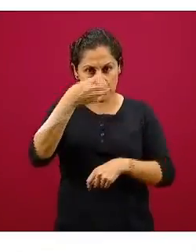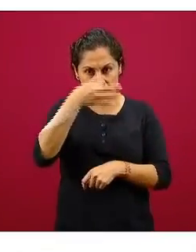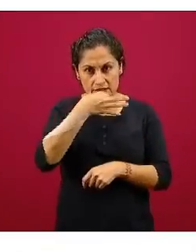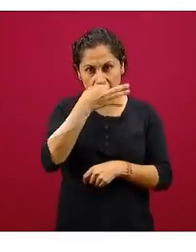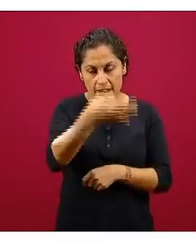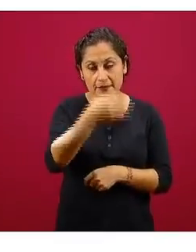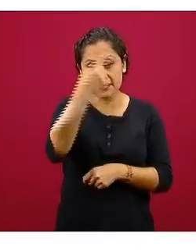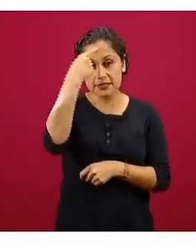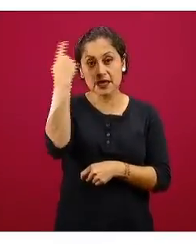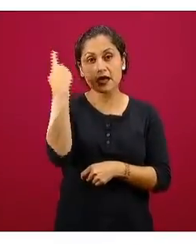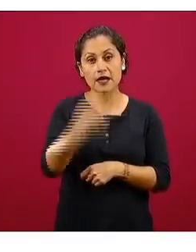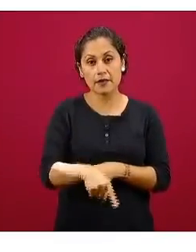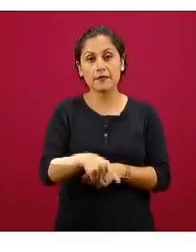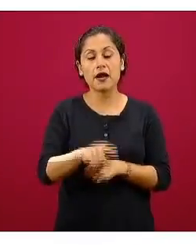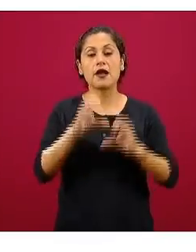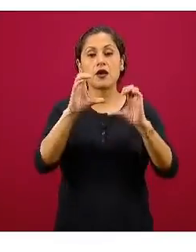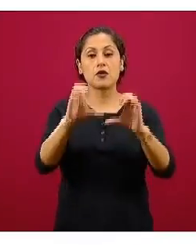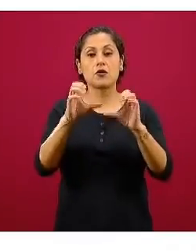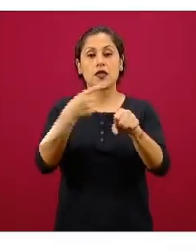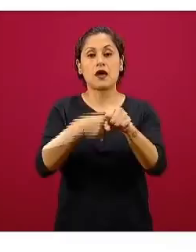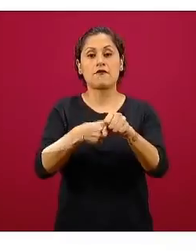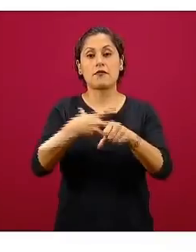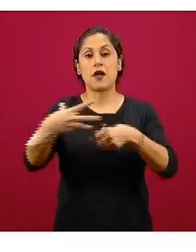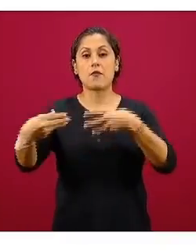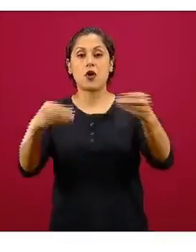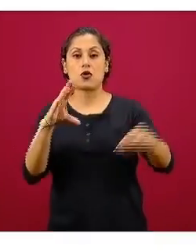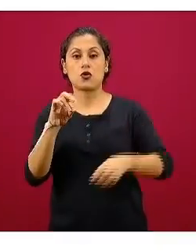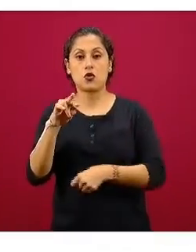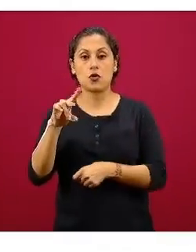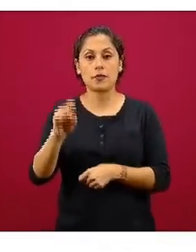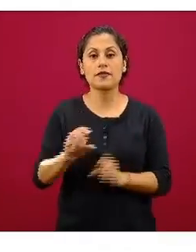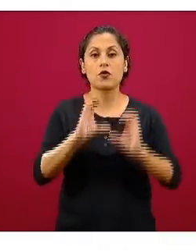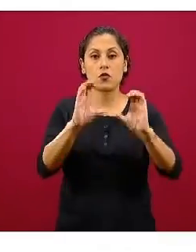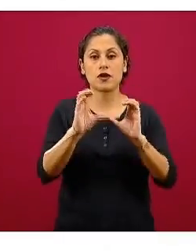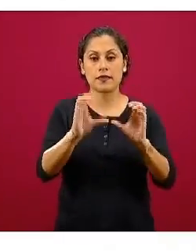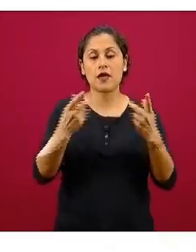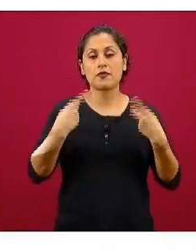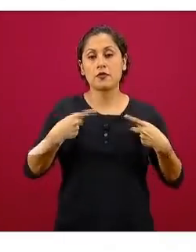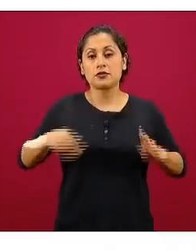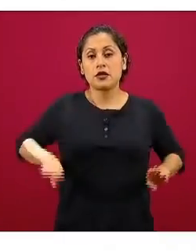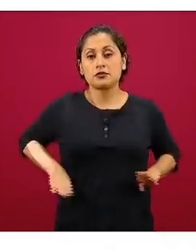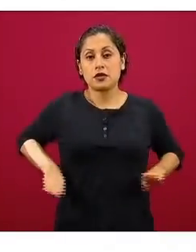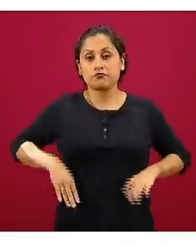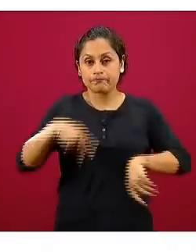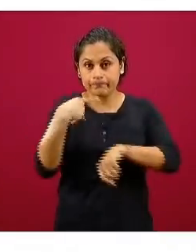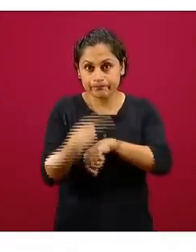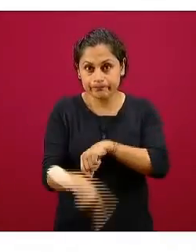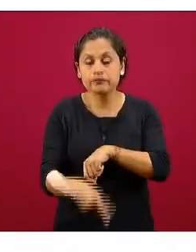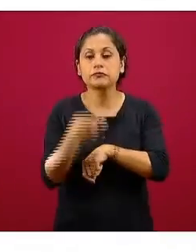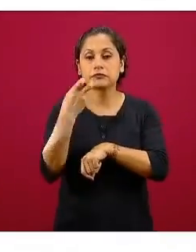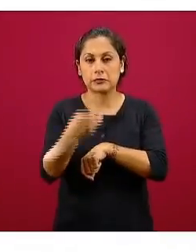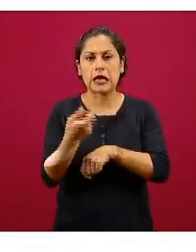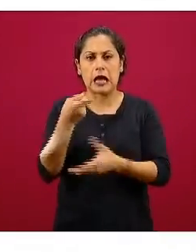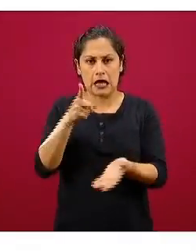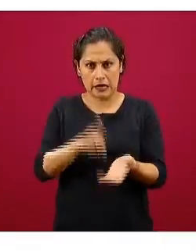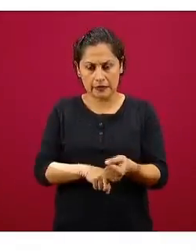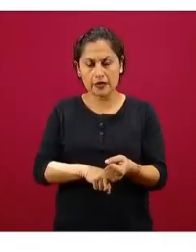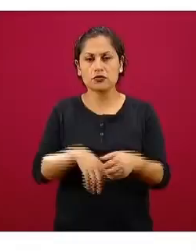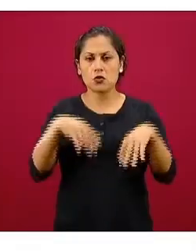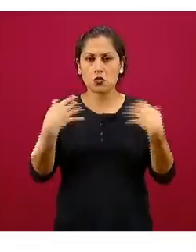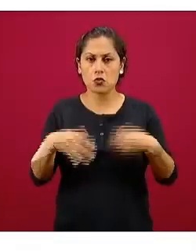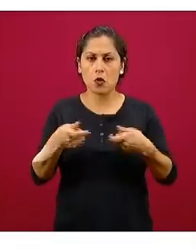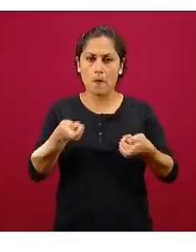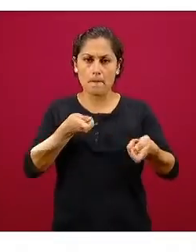la identificación de COVID en personas de mayor riesgo de complicaciones. Un manejo hospitalario bastante intensivo que les ha